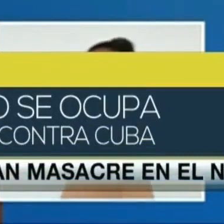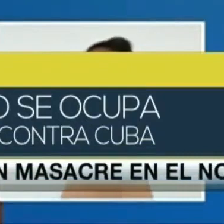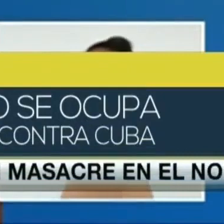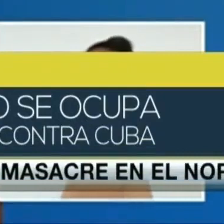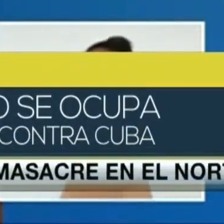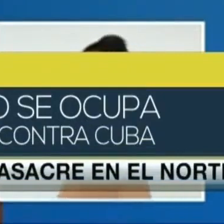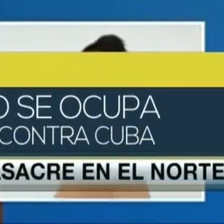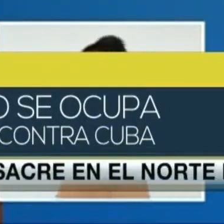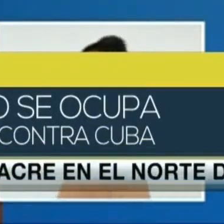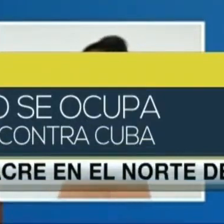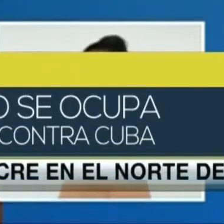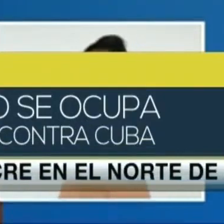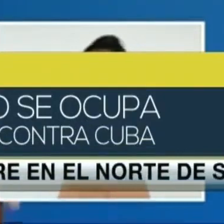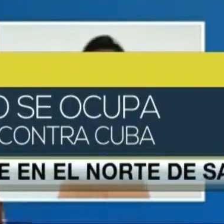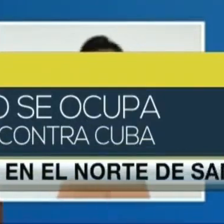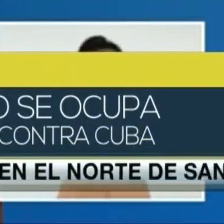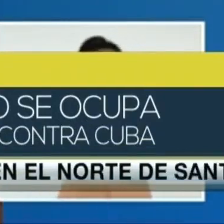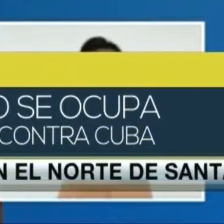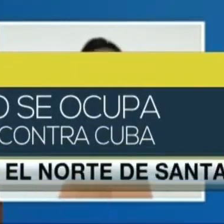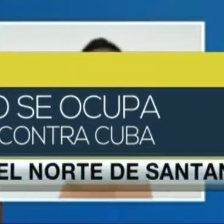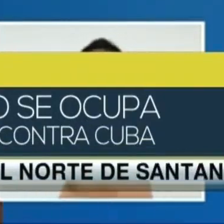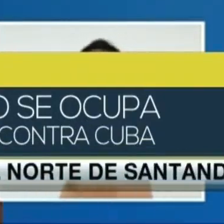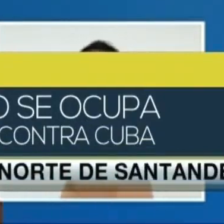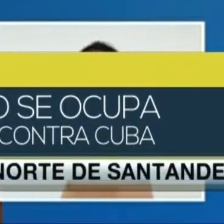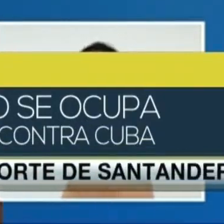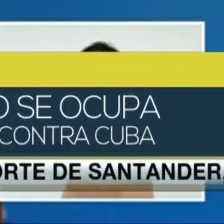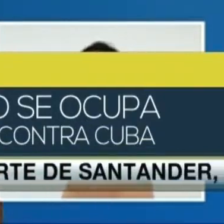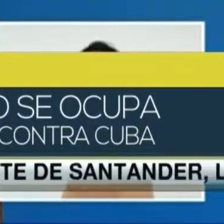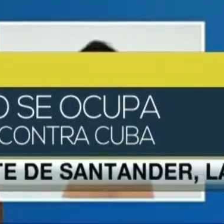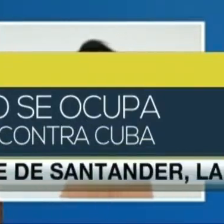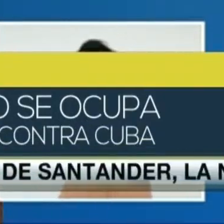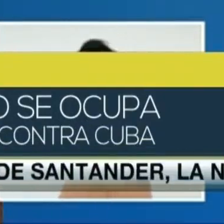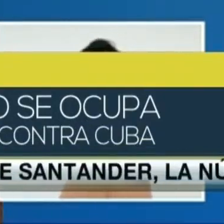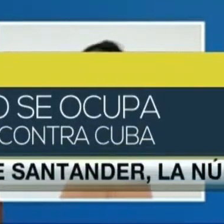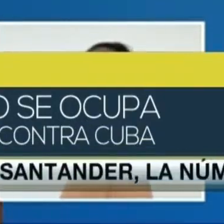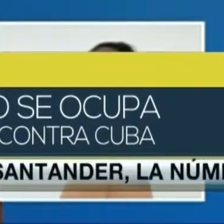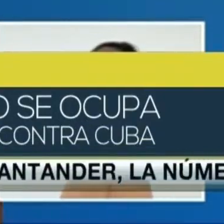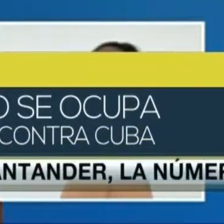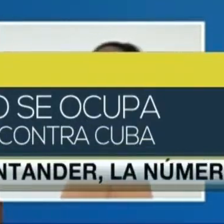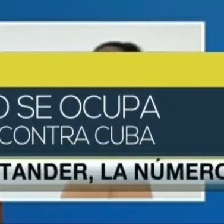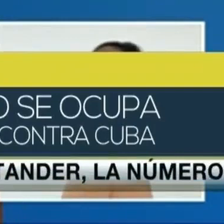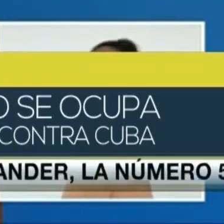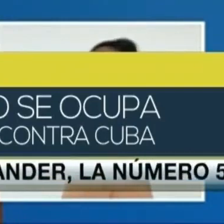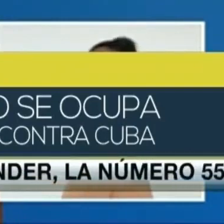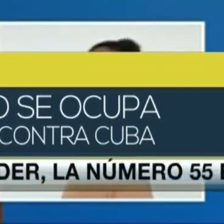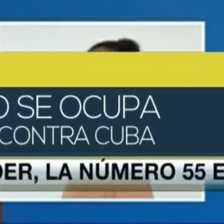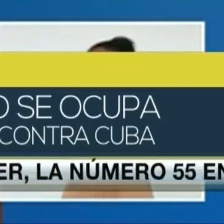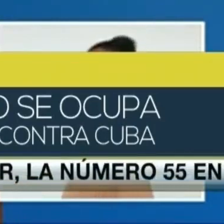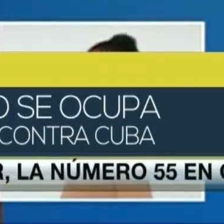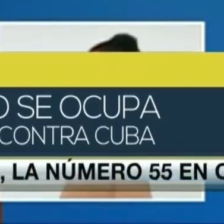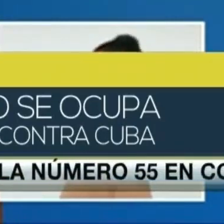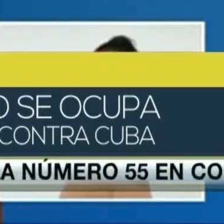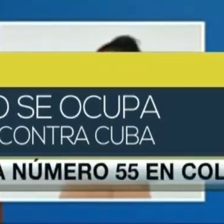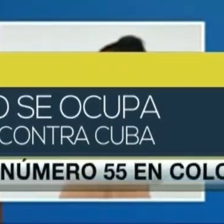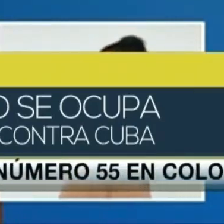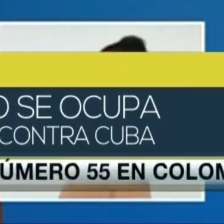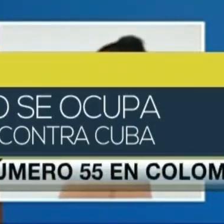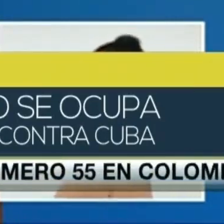calumnias, mentiras, etcétera, y sobre todo bajo chantaje político a una